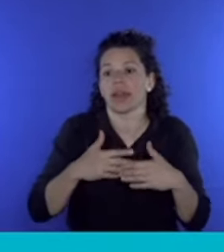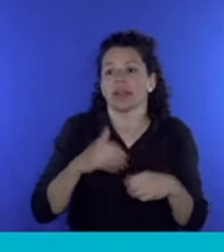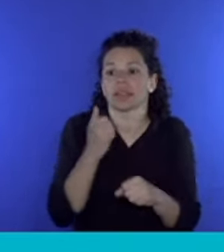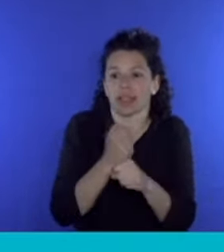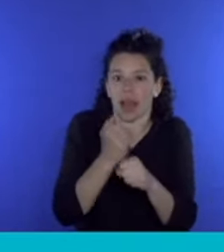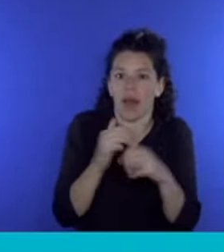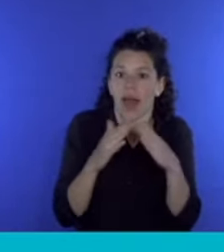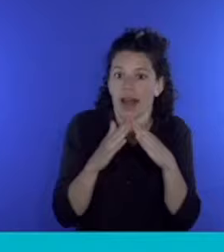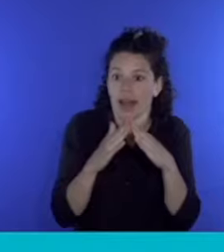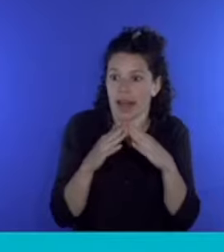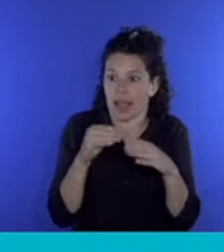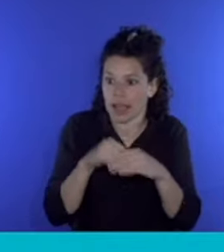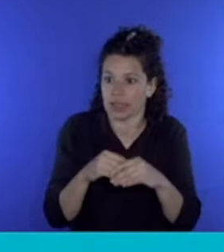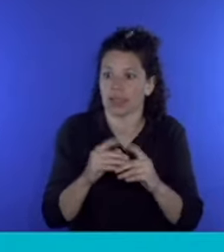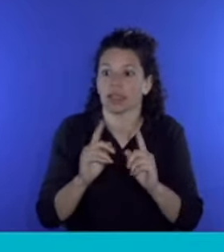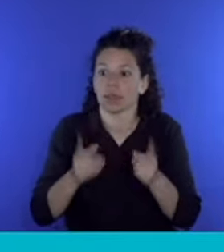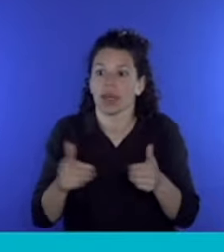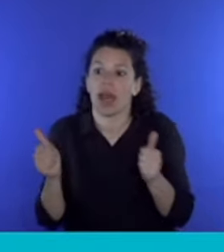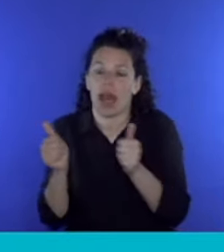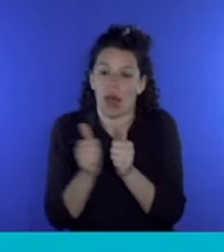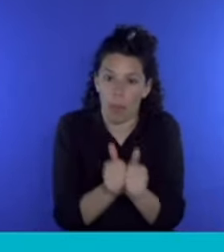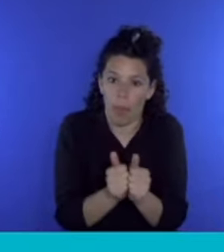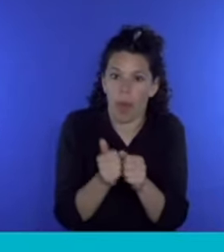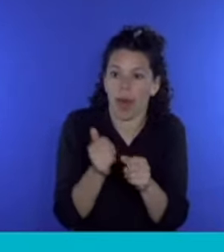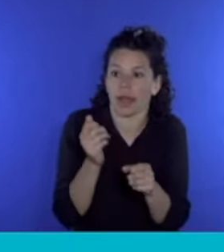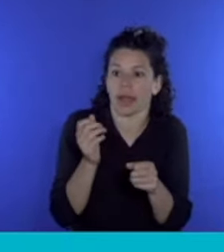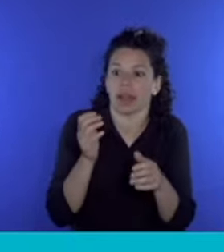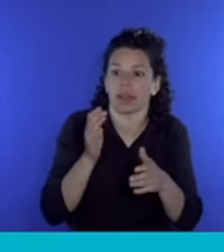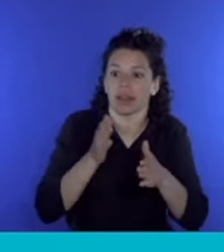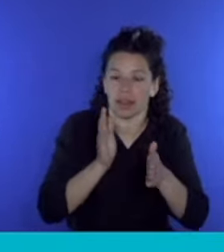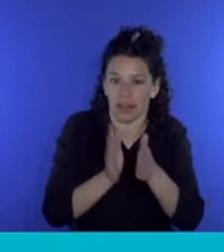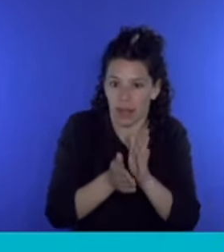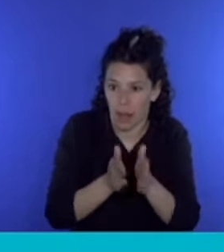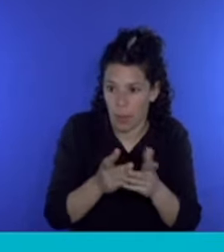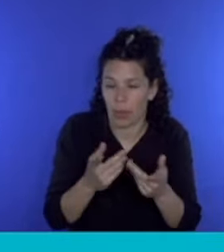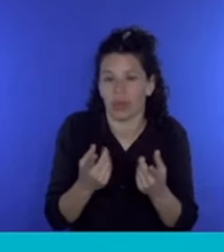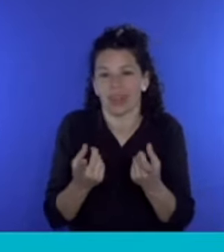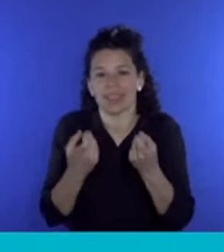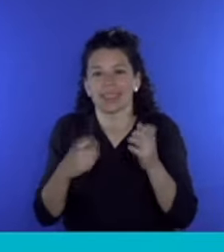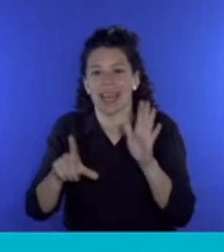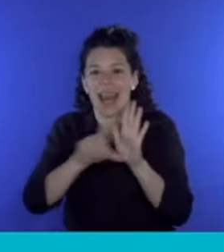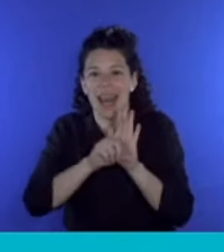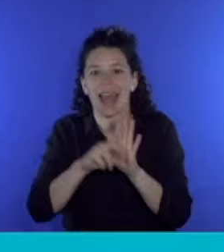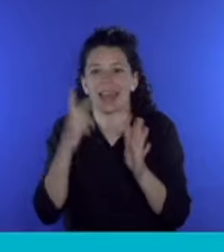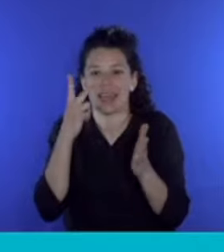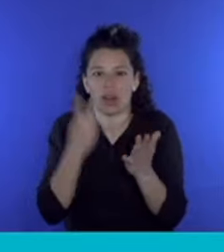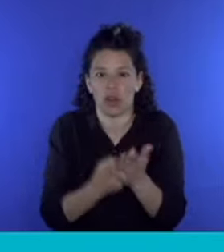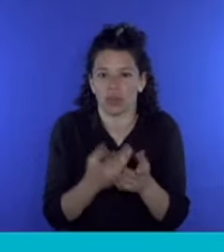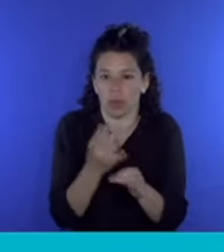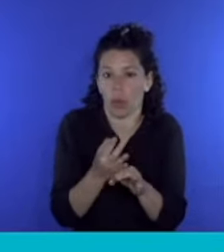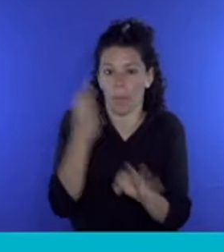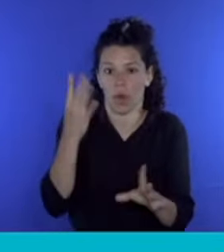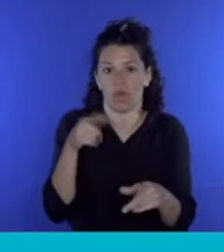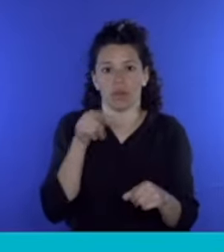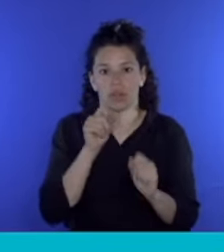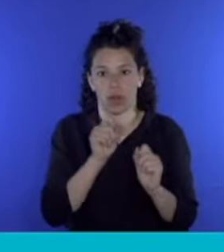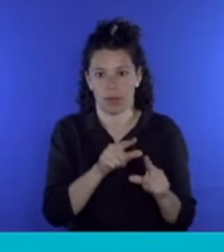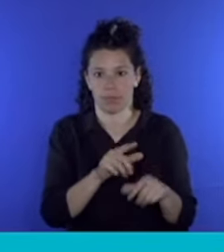14,000 acompañantes terapéuticas en la provincia de Buenos Aires que necesitan su ley de reconocimiento profesional por su